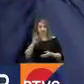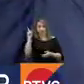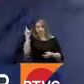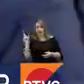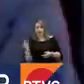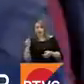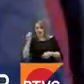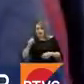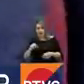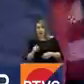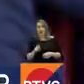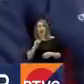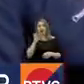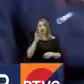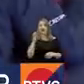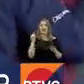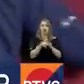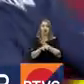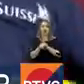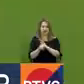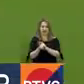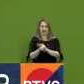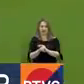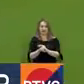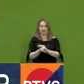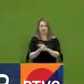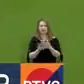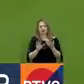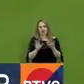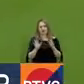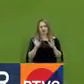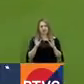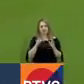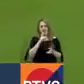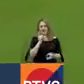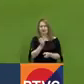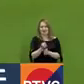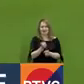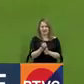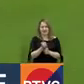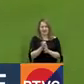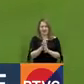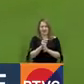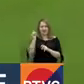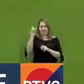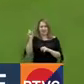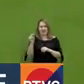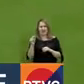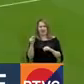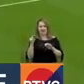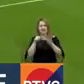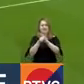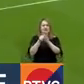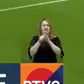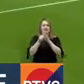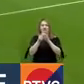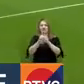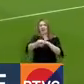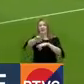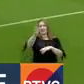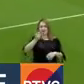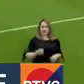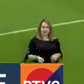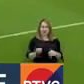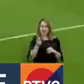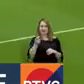marcar por lo menos 3 goles claro el partido en simultáneo era muy difícil y thales se va a salvar como en esta clara que tenía cada y salvaba